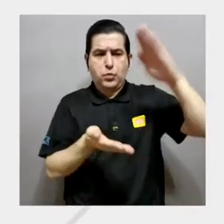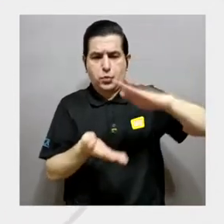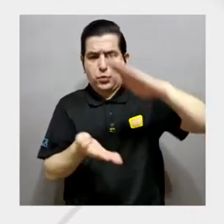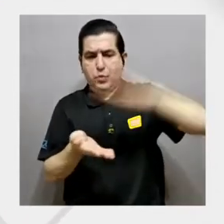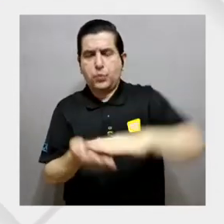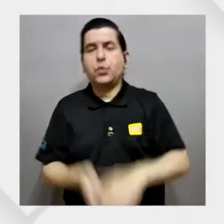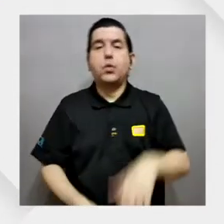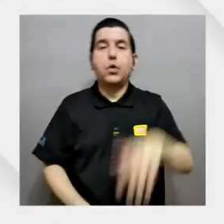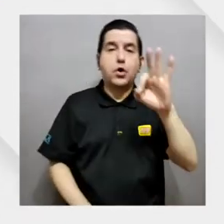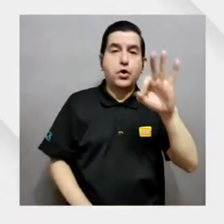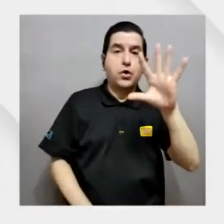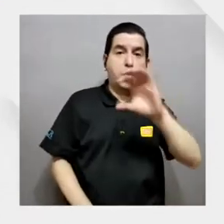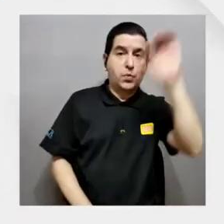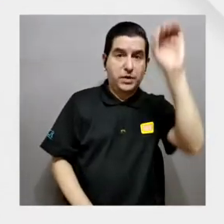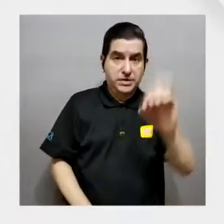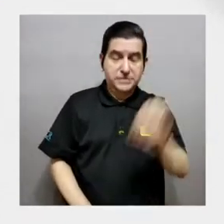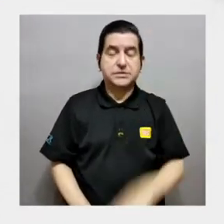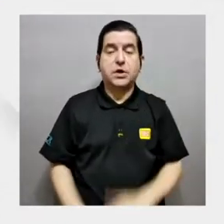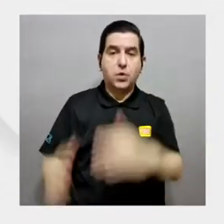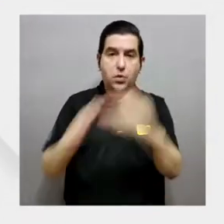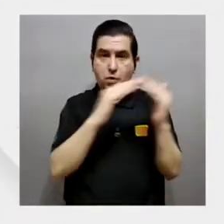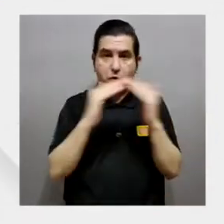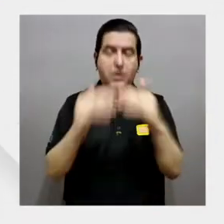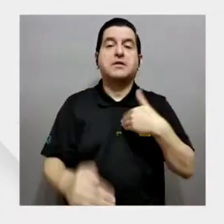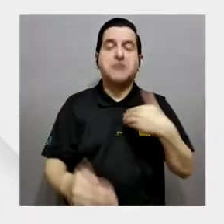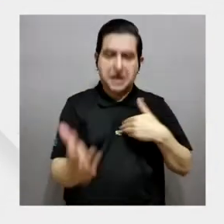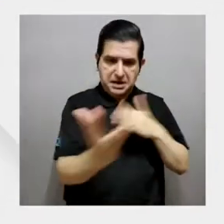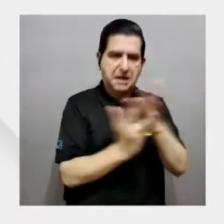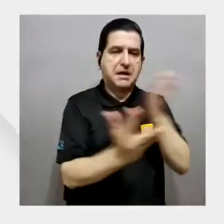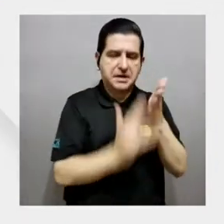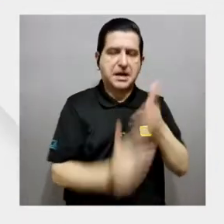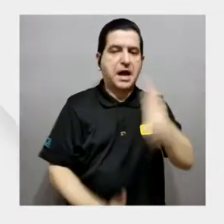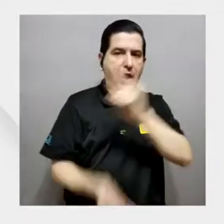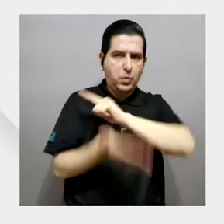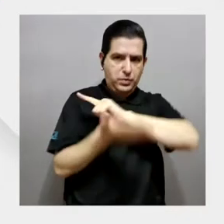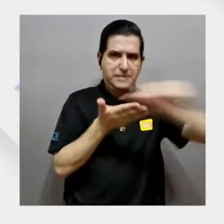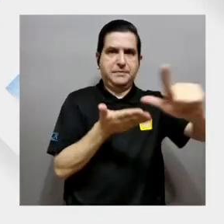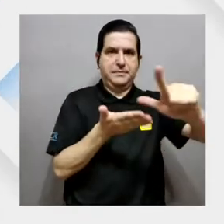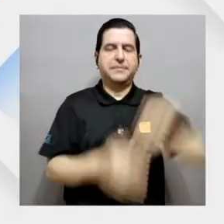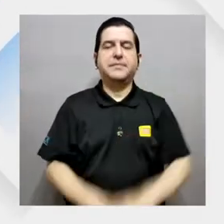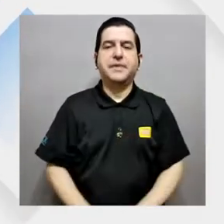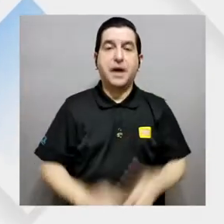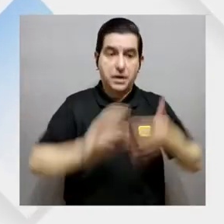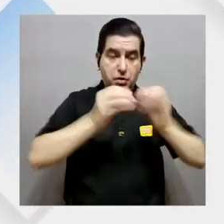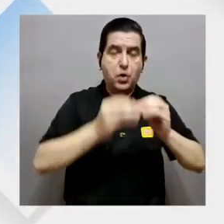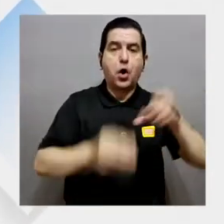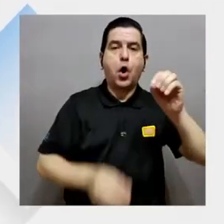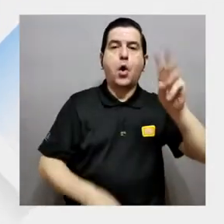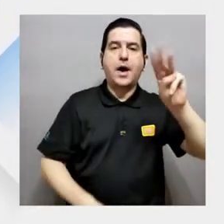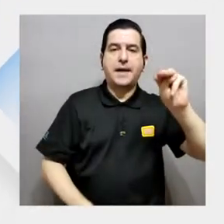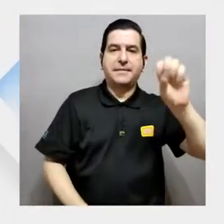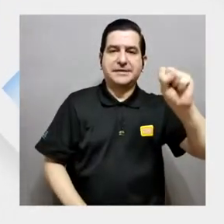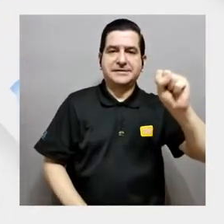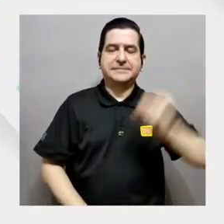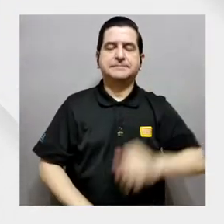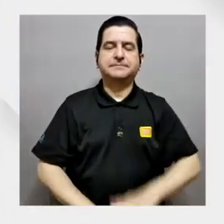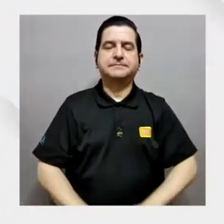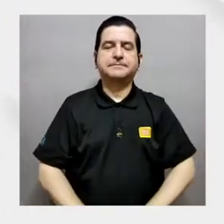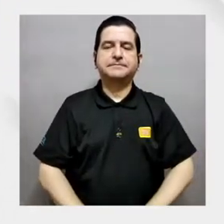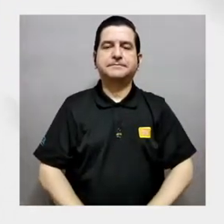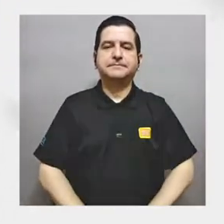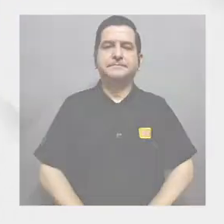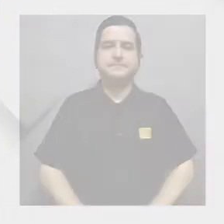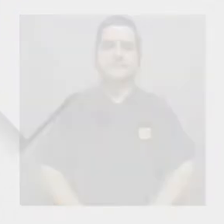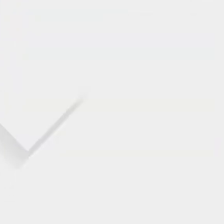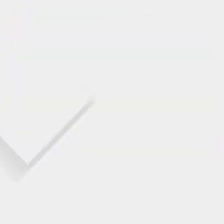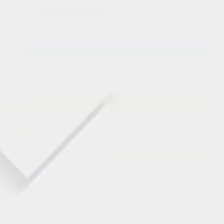año, y más del 95% de la población tiene acceso a agua potable. Datos de la OMS.